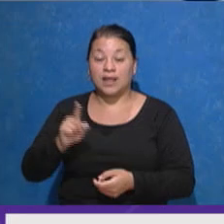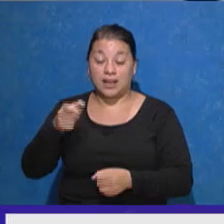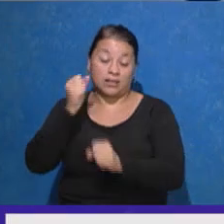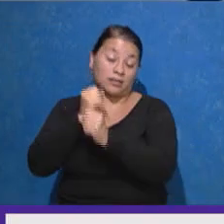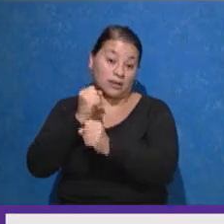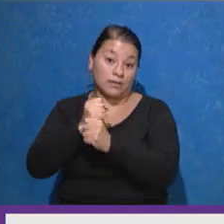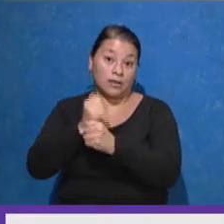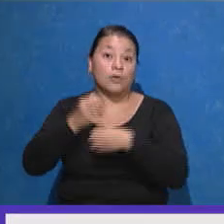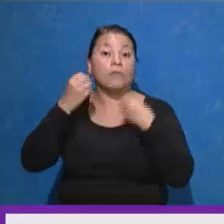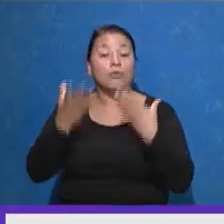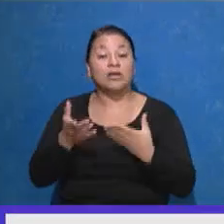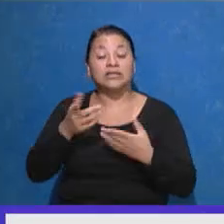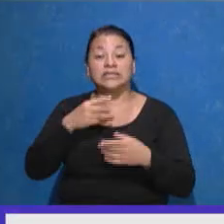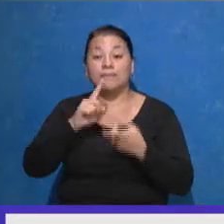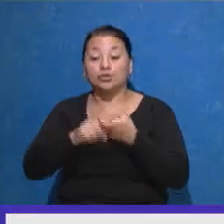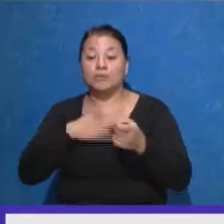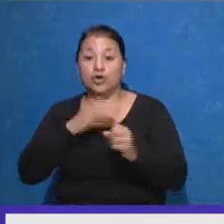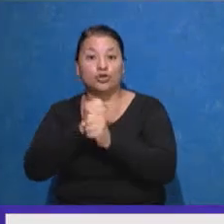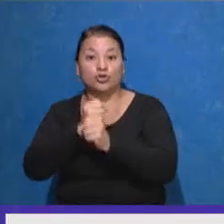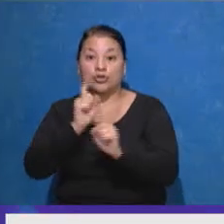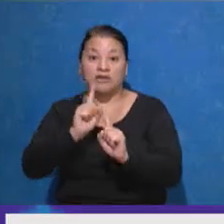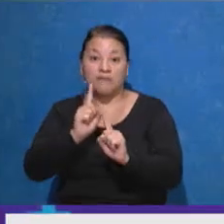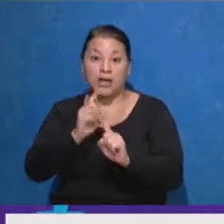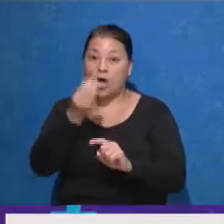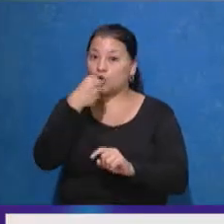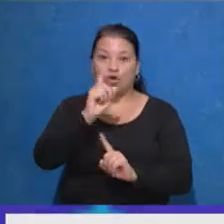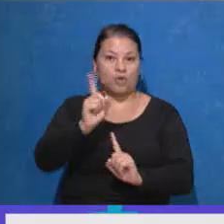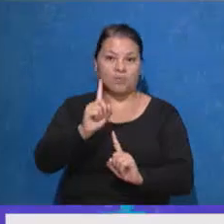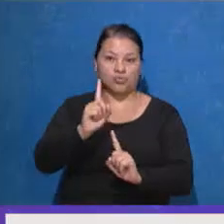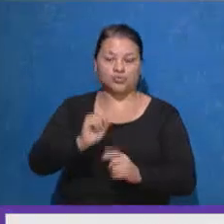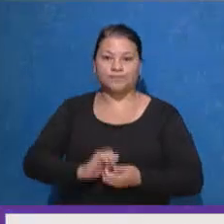trabajando porque si no trabaja, no comemos.